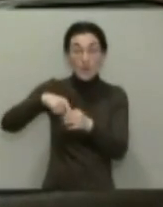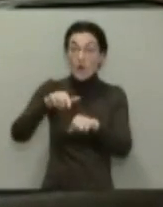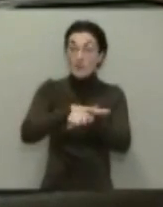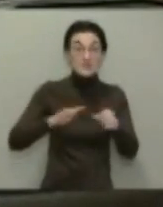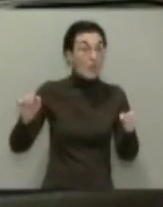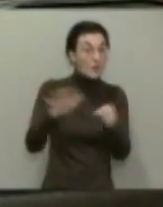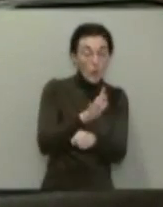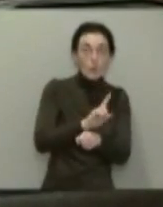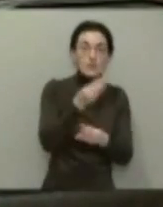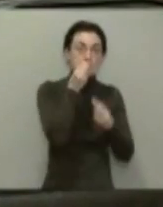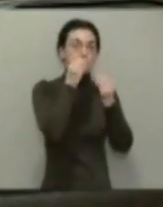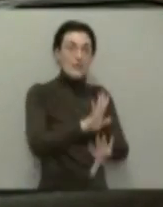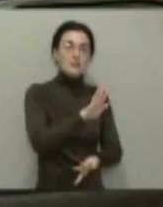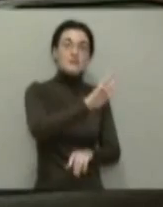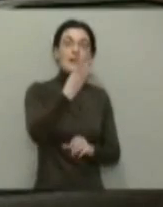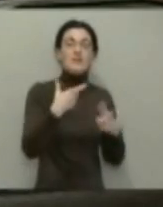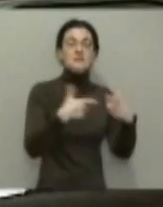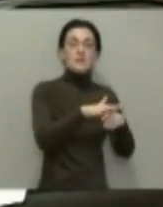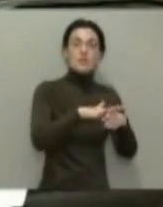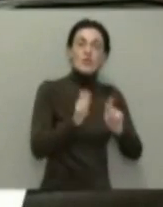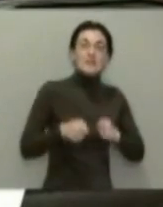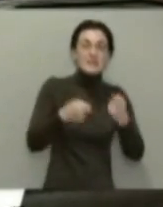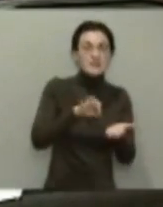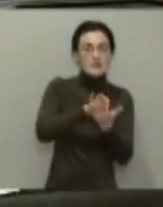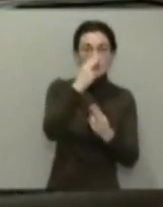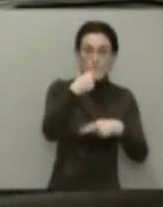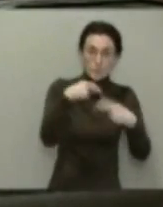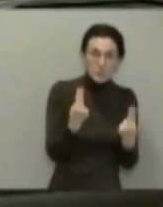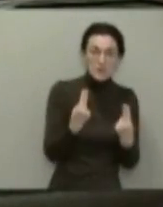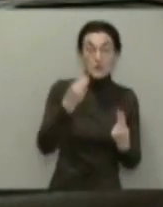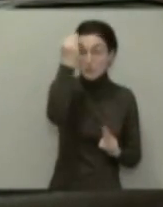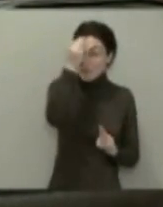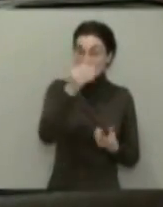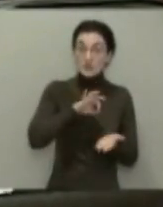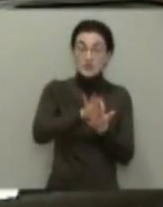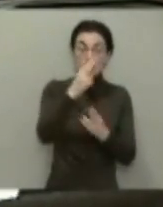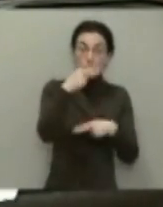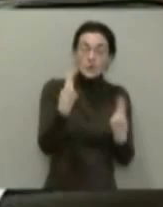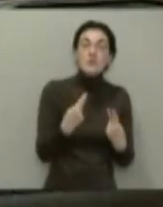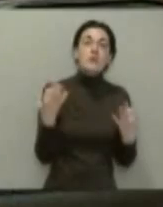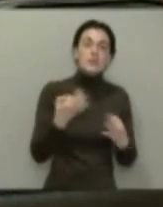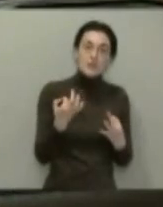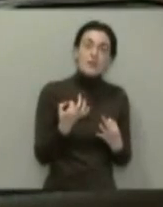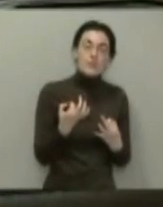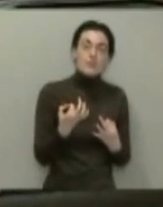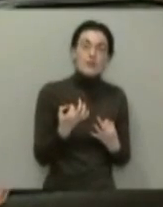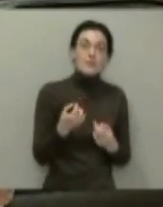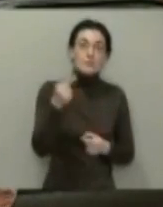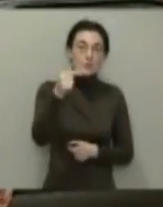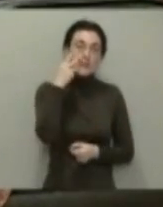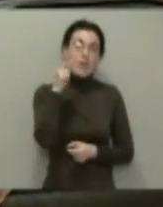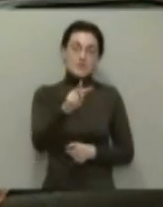Administración pública. Están prestando un servicio público y yo creo que esa prestación de servicio público debe ser la óptica desde la que